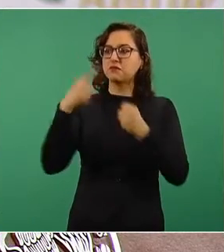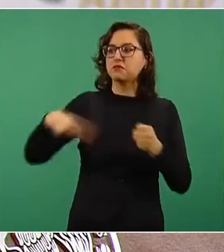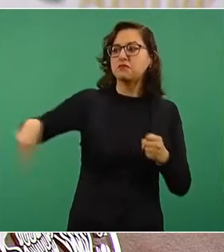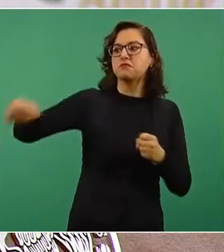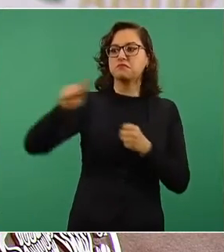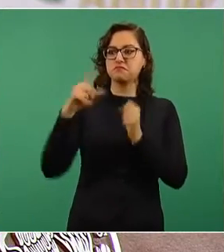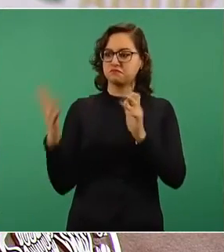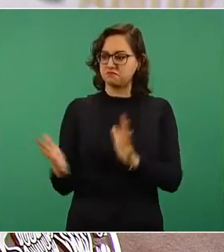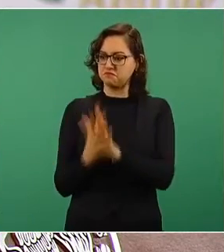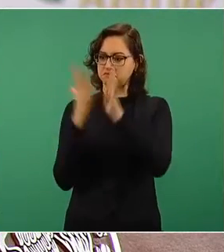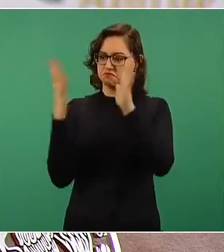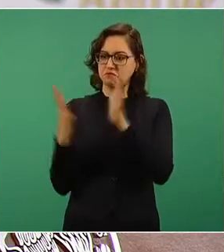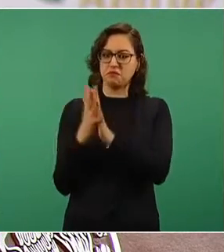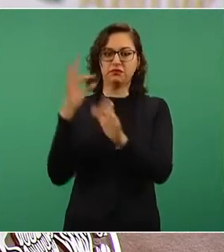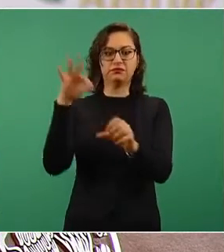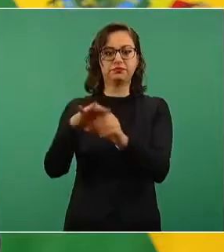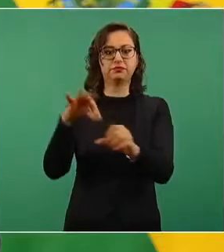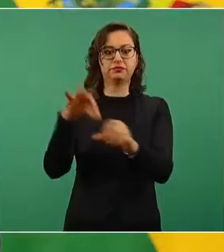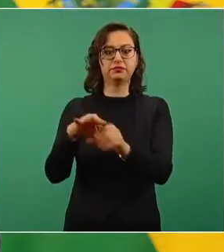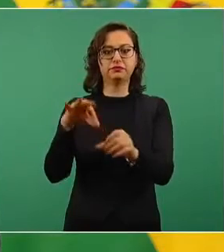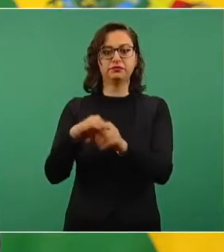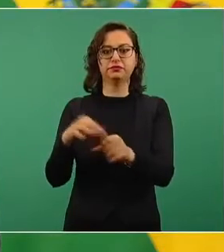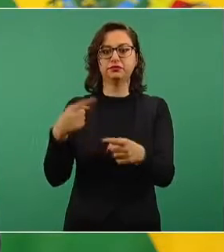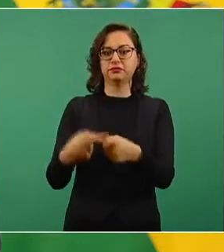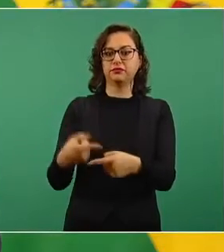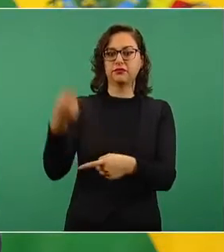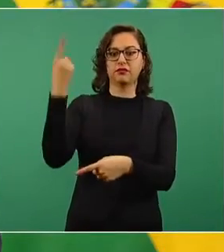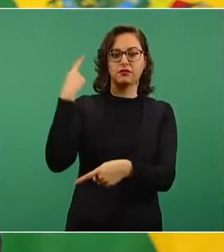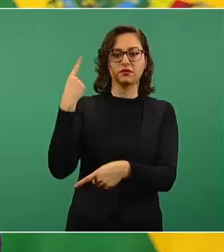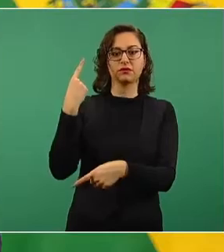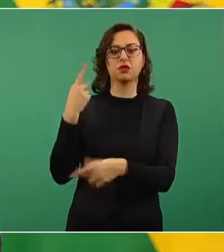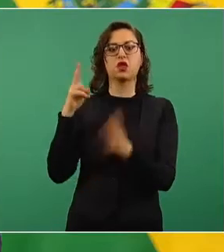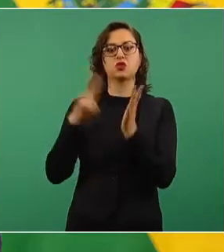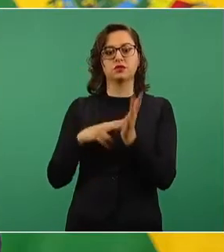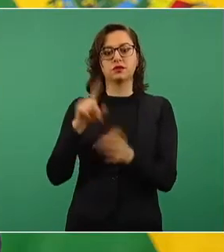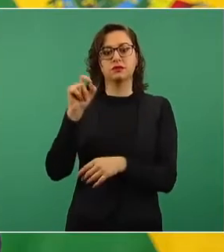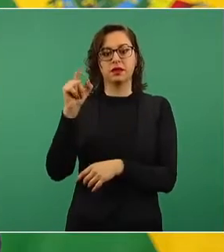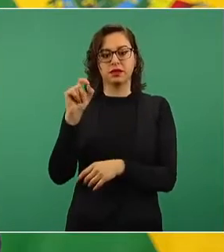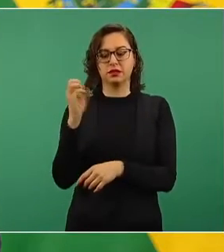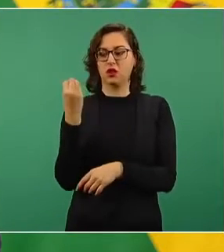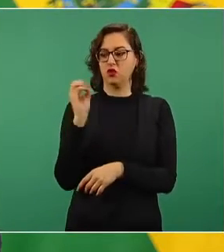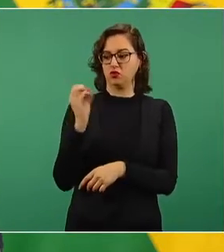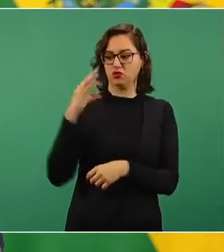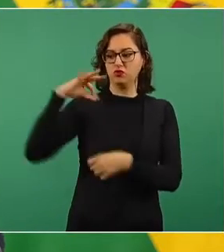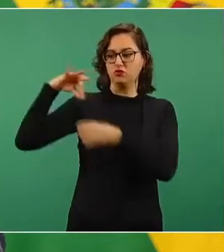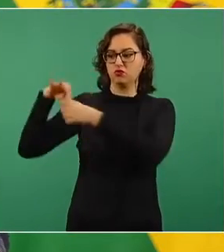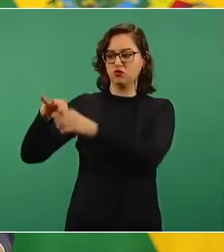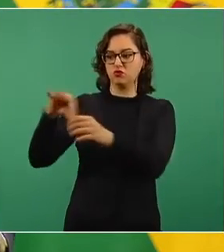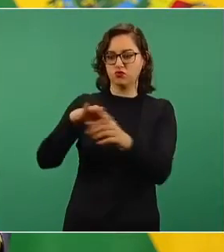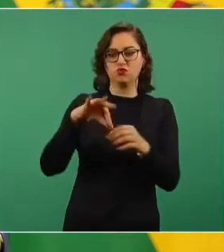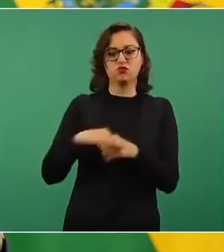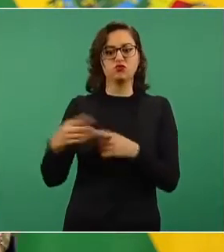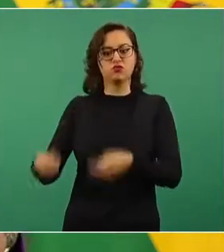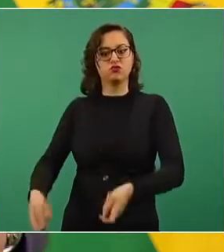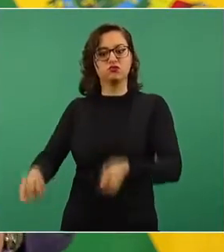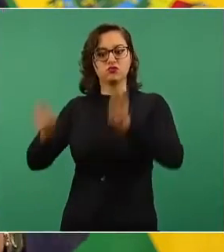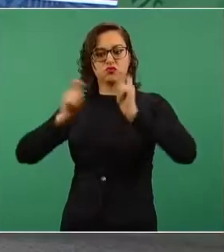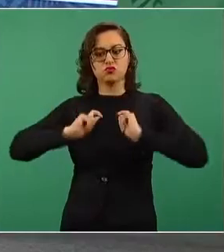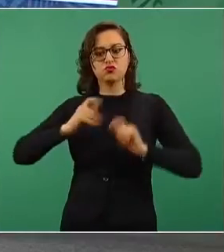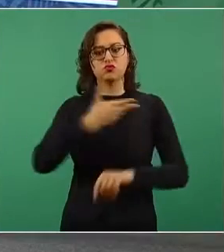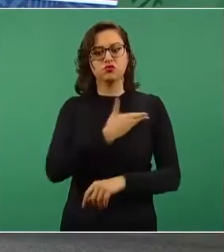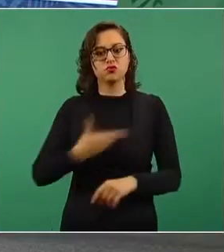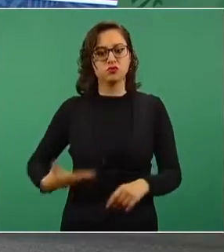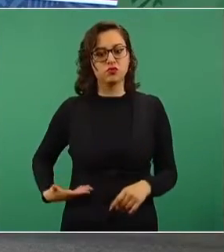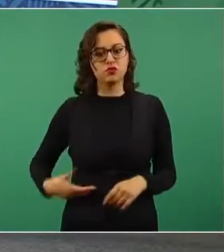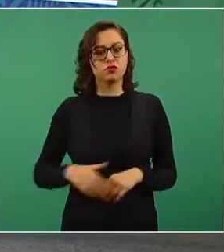las urnas el pasado mes de octubre de 2020. Por eso, presidente Manuel